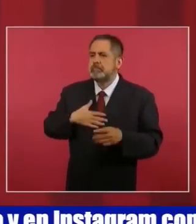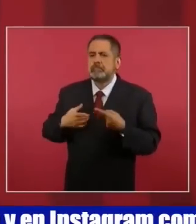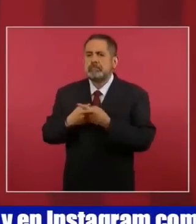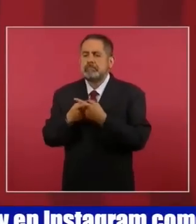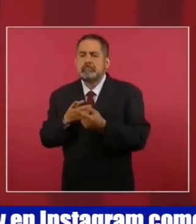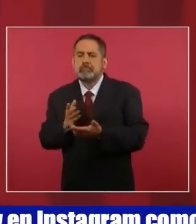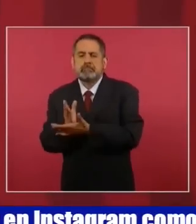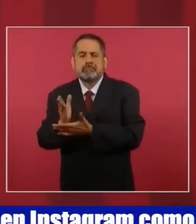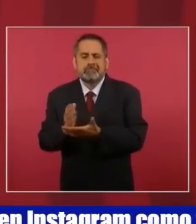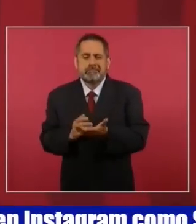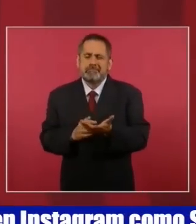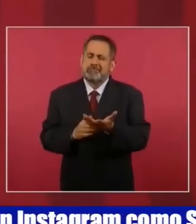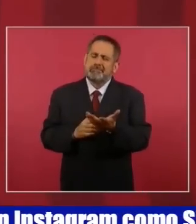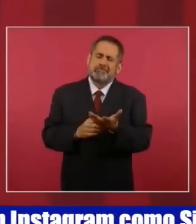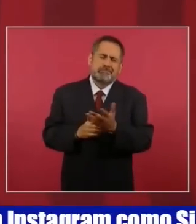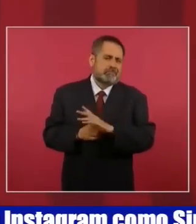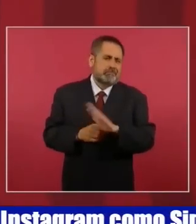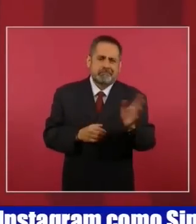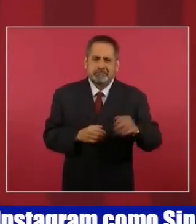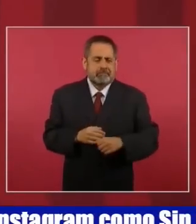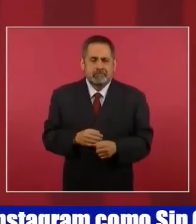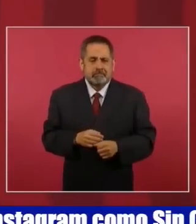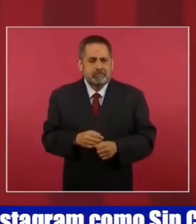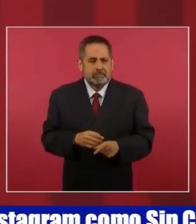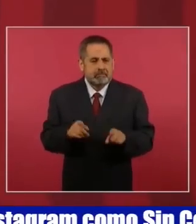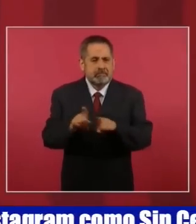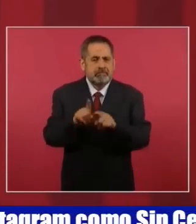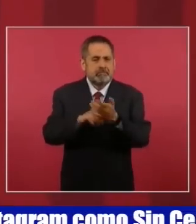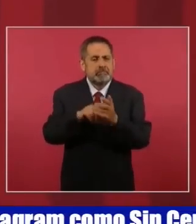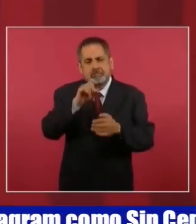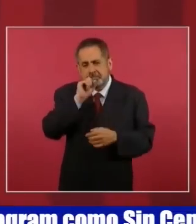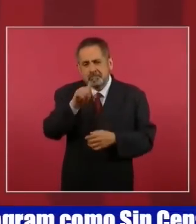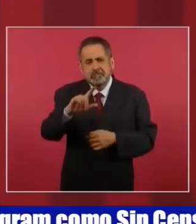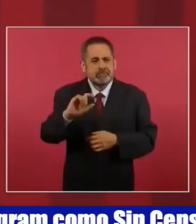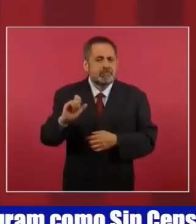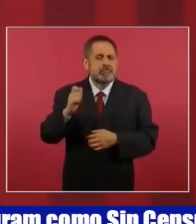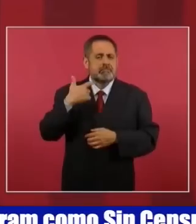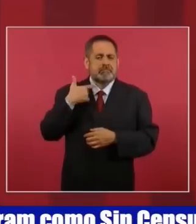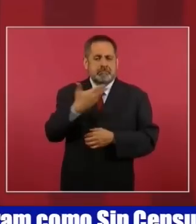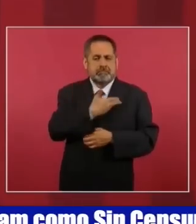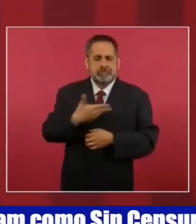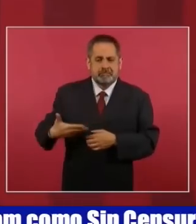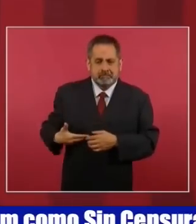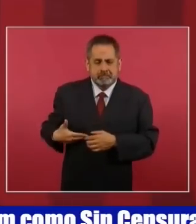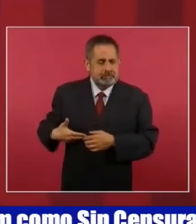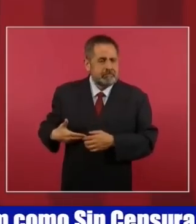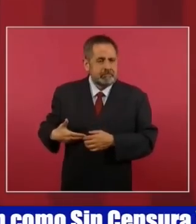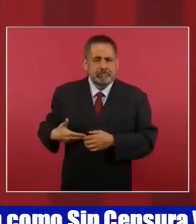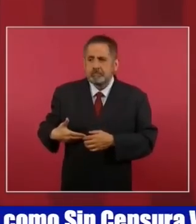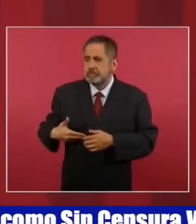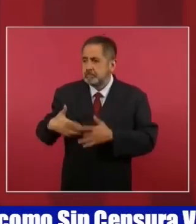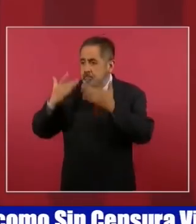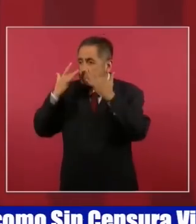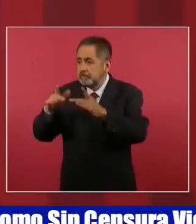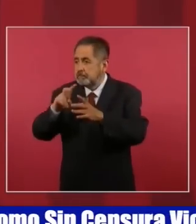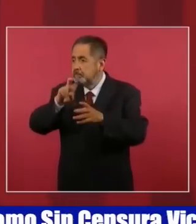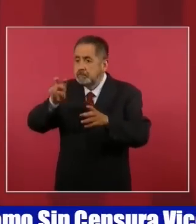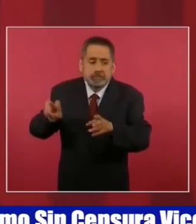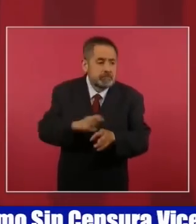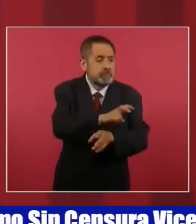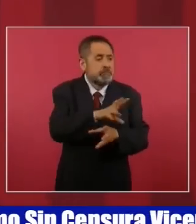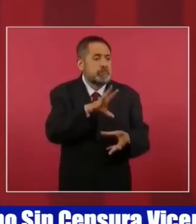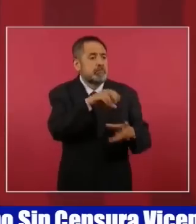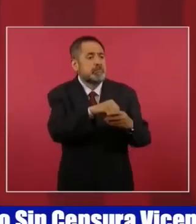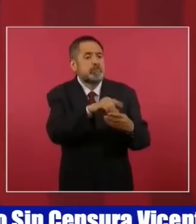Es como lo que sucedía de que los expresidentes se iban a trabajar a las empresas